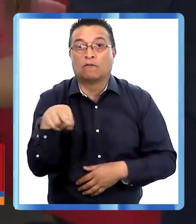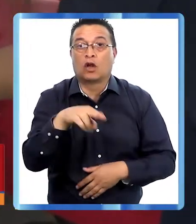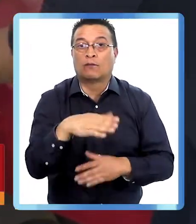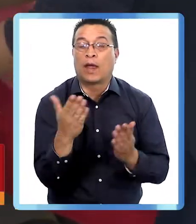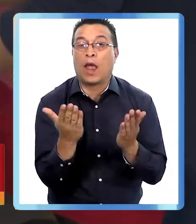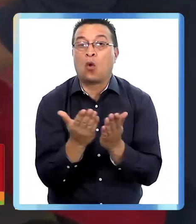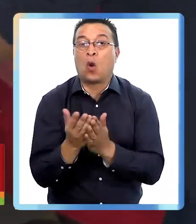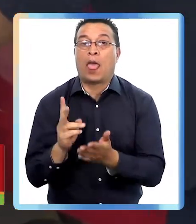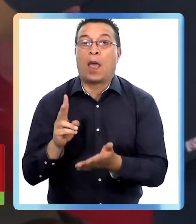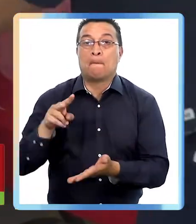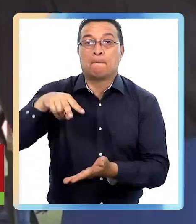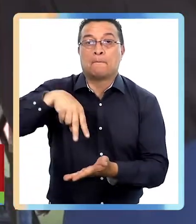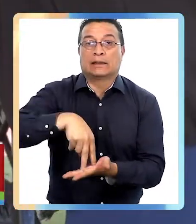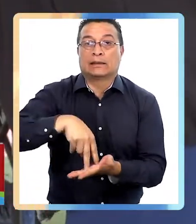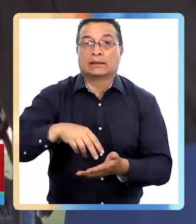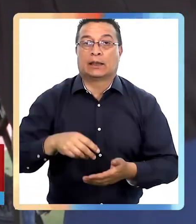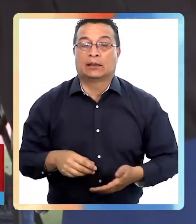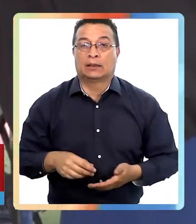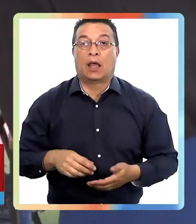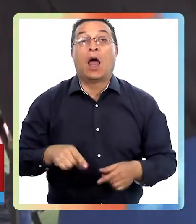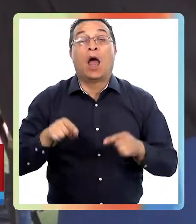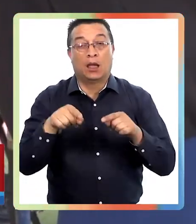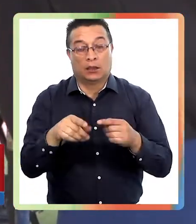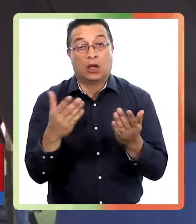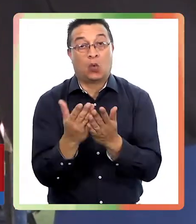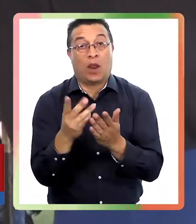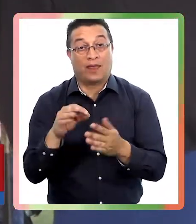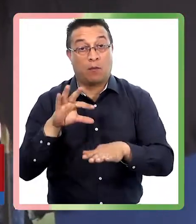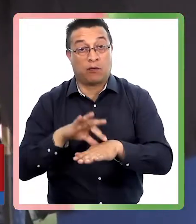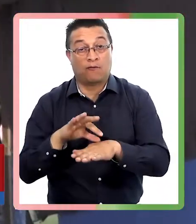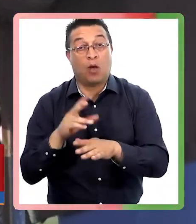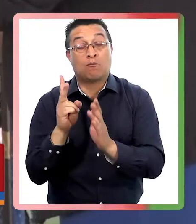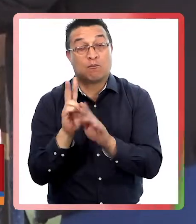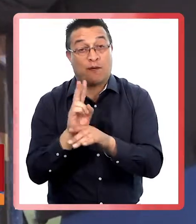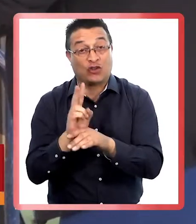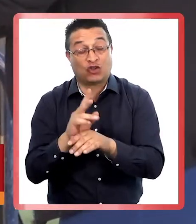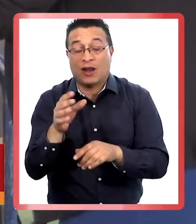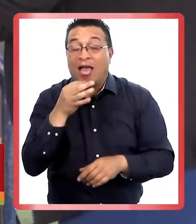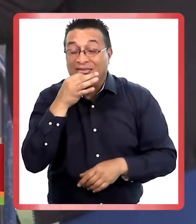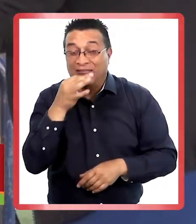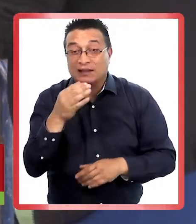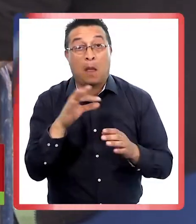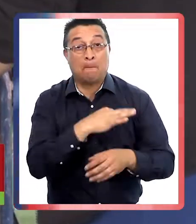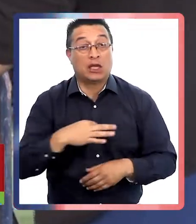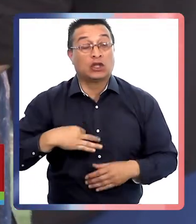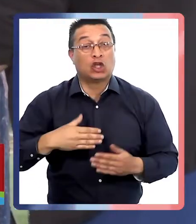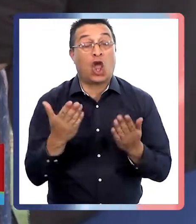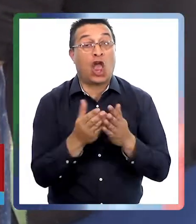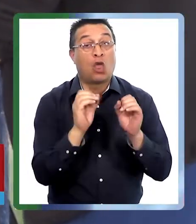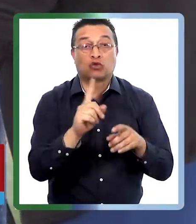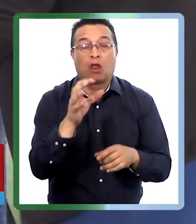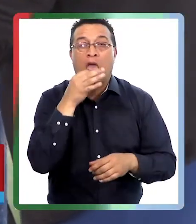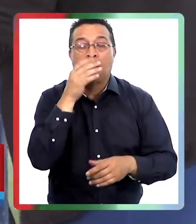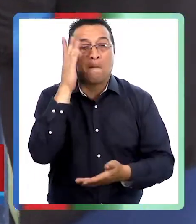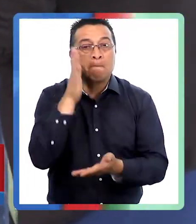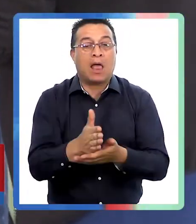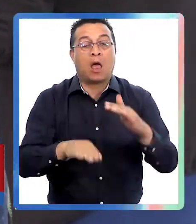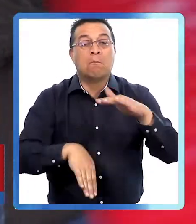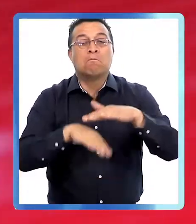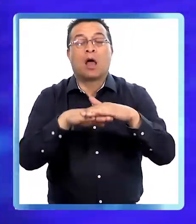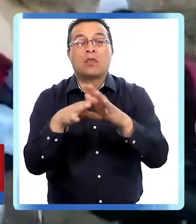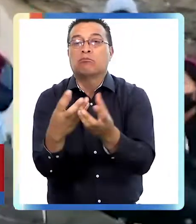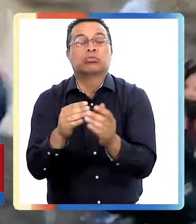clases presenciales. El Colegio de Profesores considera gravísimo que el Ministerio de Educación no imponga aforos en los